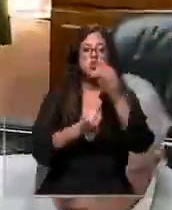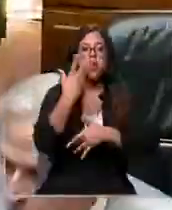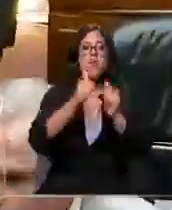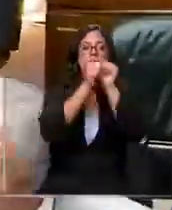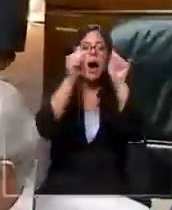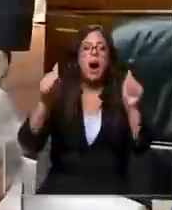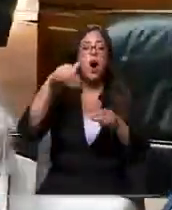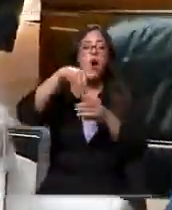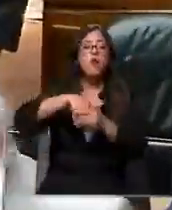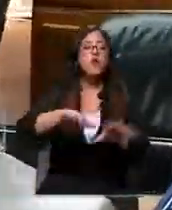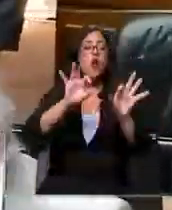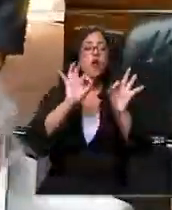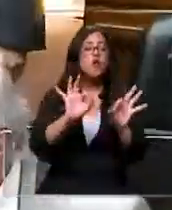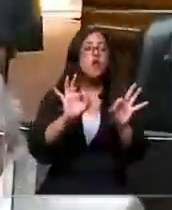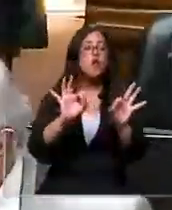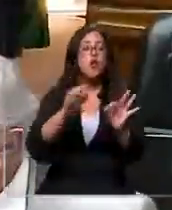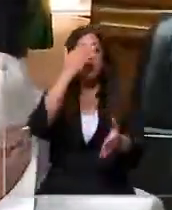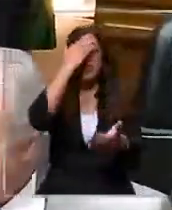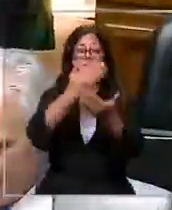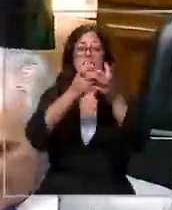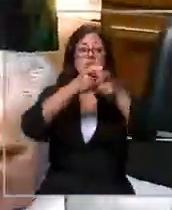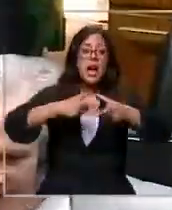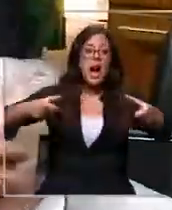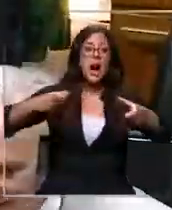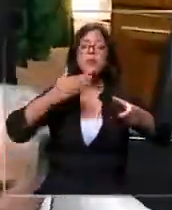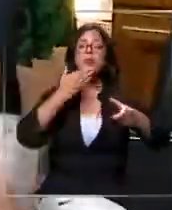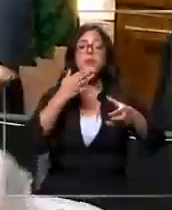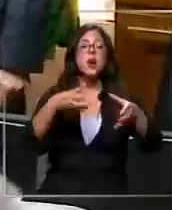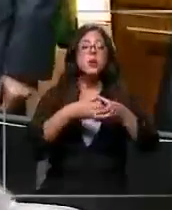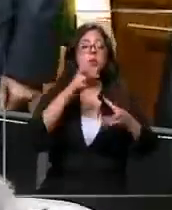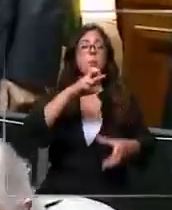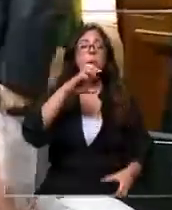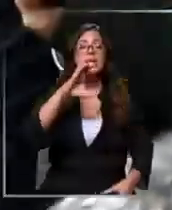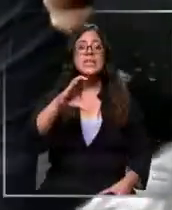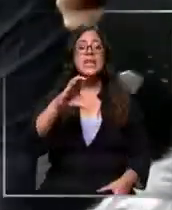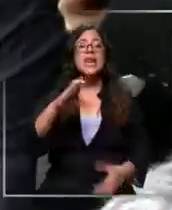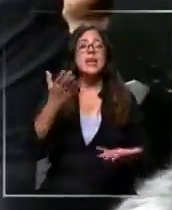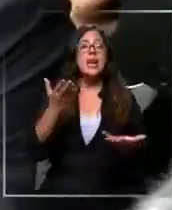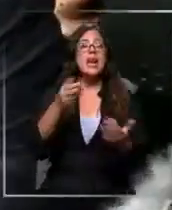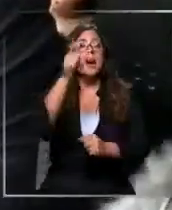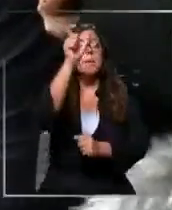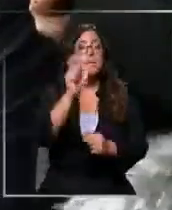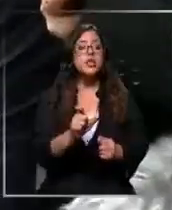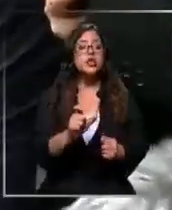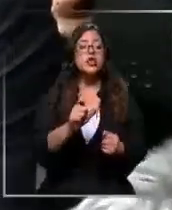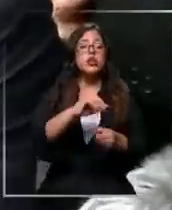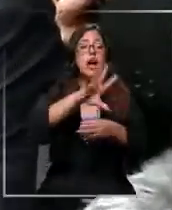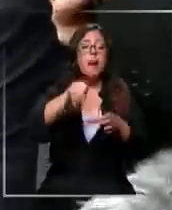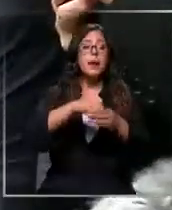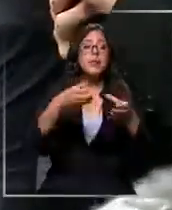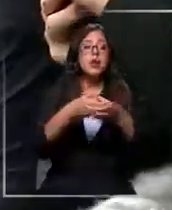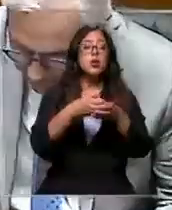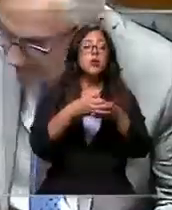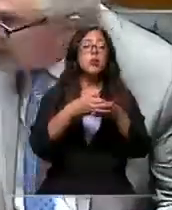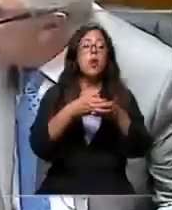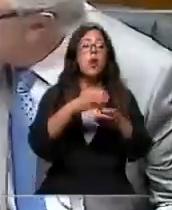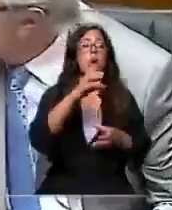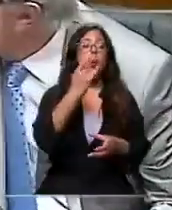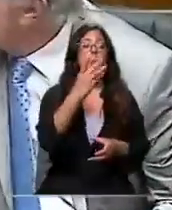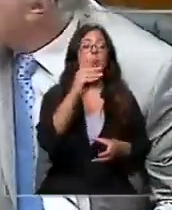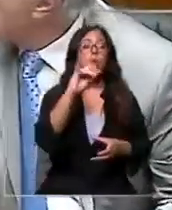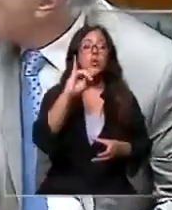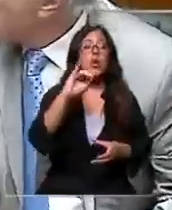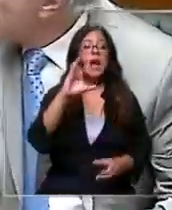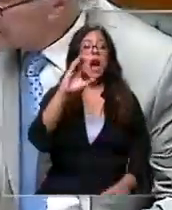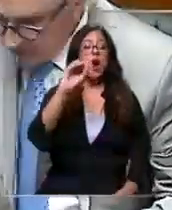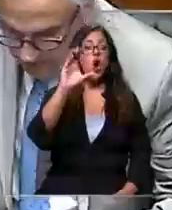Con votos oficialistas del Frente Amplio y del Partido Comunista incluidos, el histórico parlamentario de la UDI, Juan Antonio Coloma, se transformó